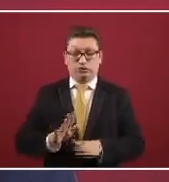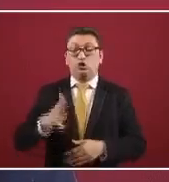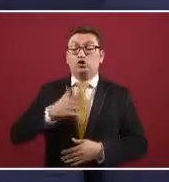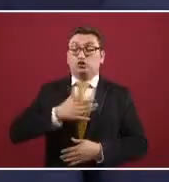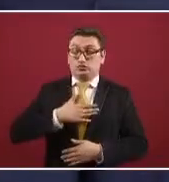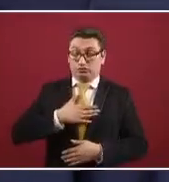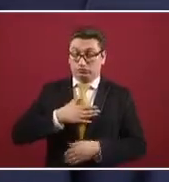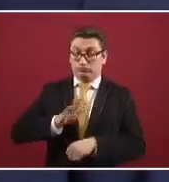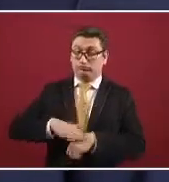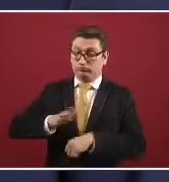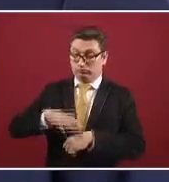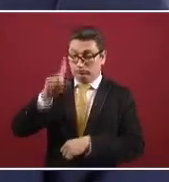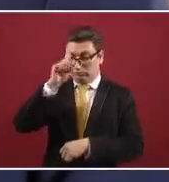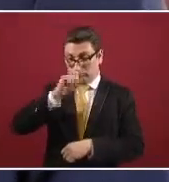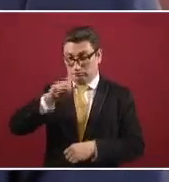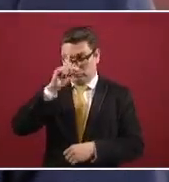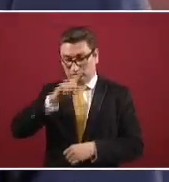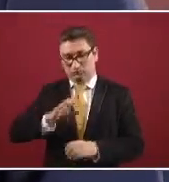recomendación,